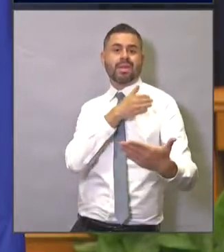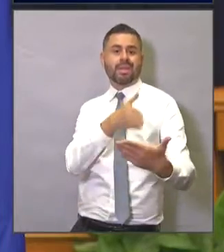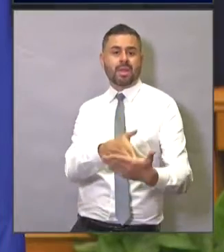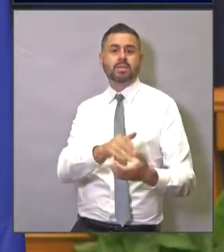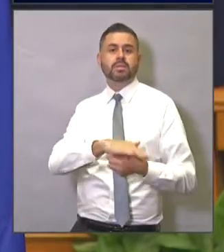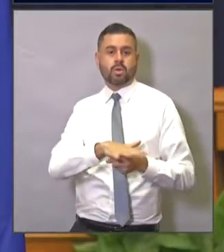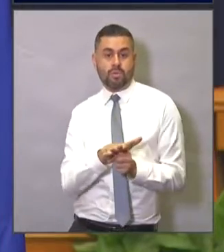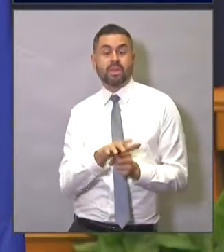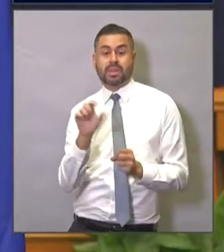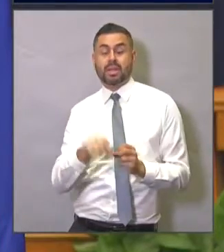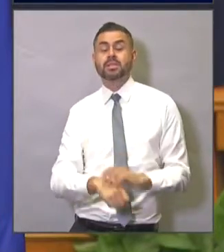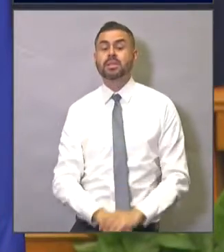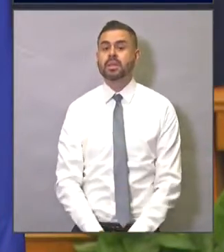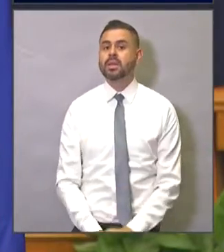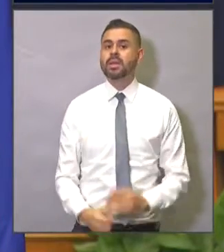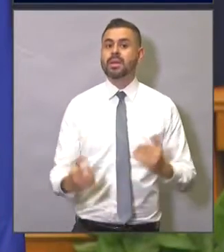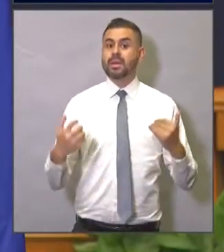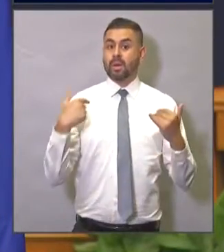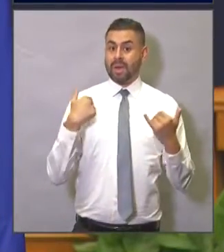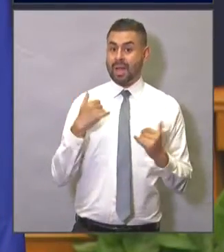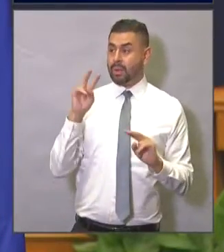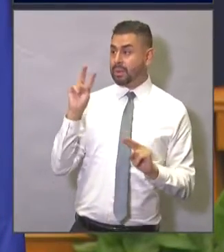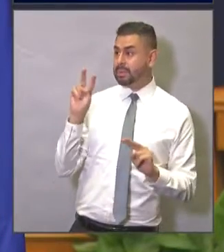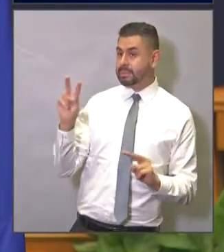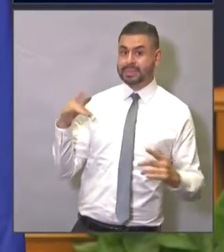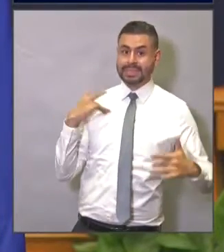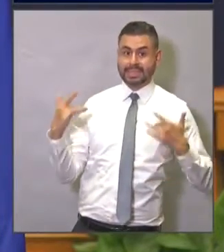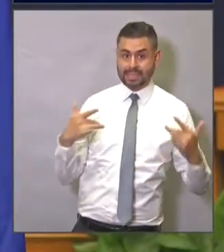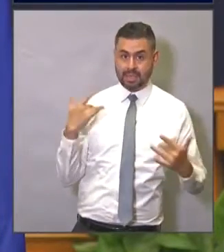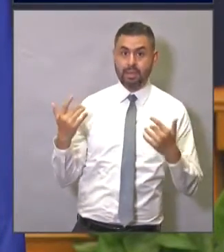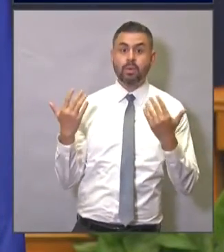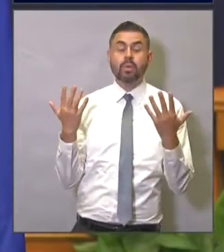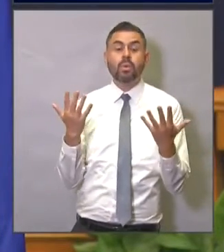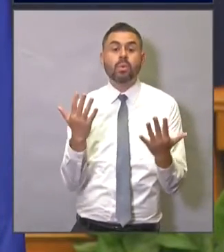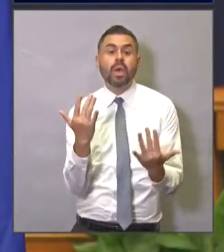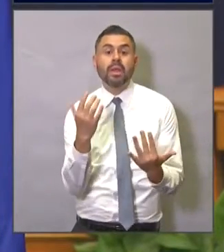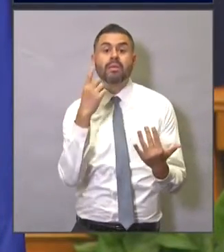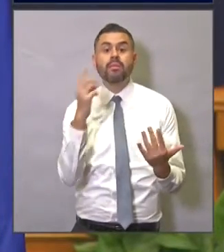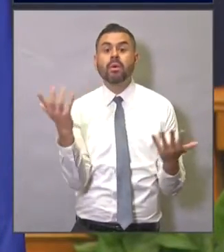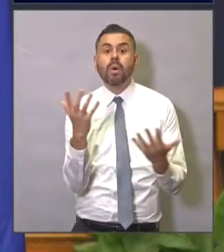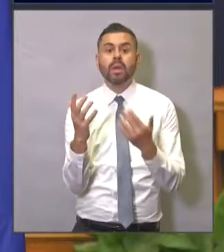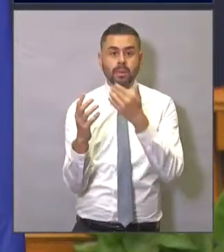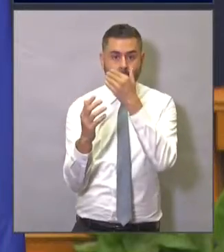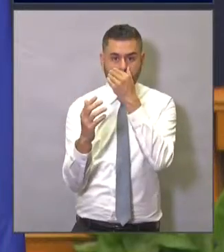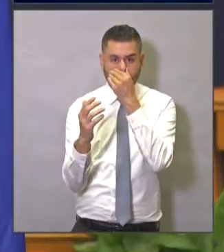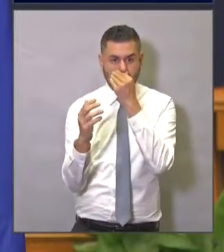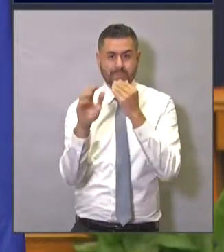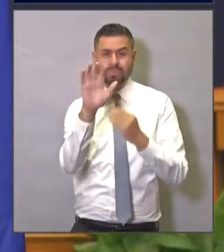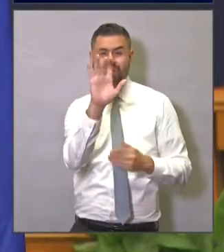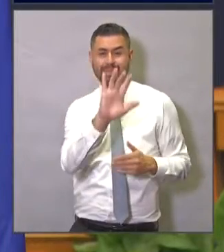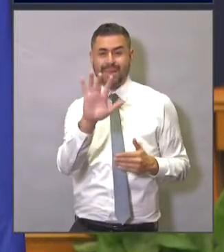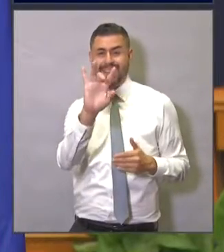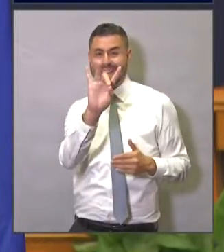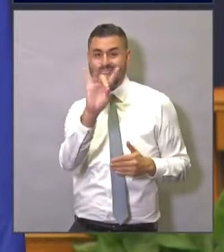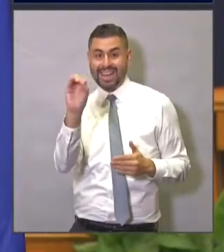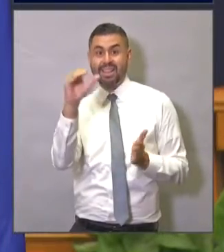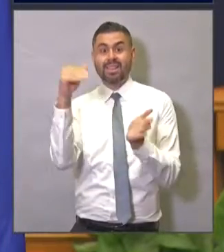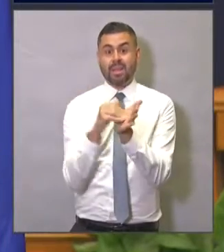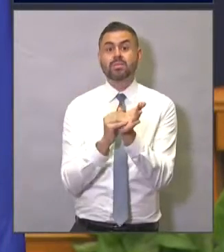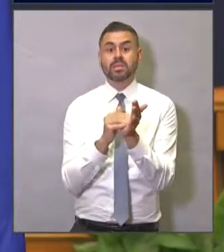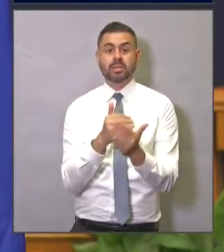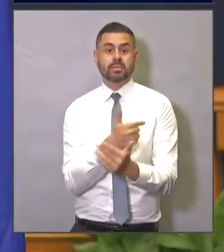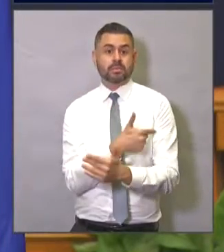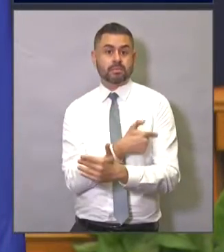Ángeles. Esperamos casi 80,000 vacunas este primer envío. Esta pandemia